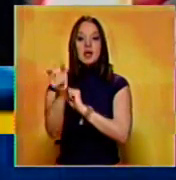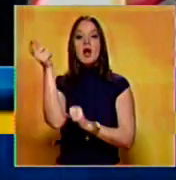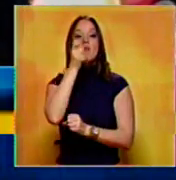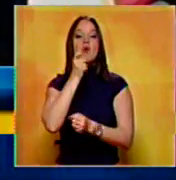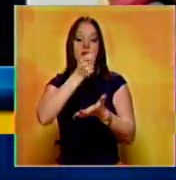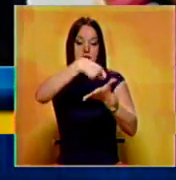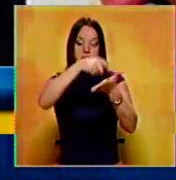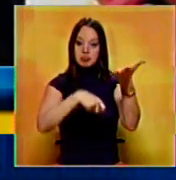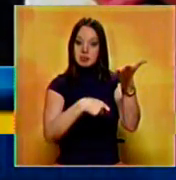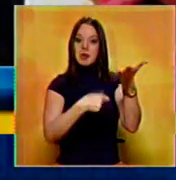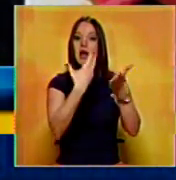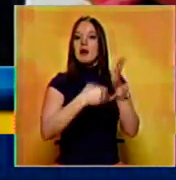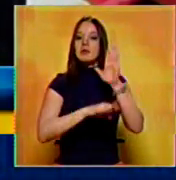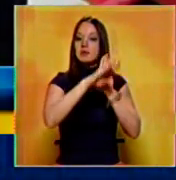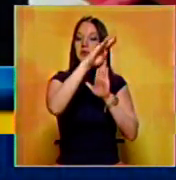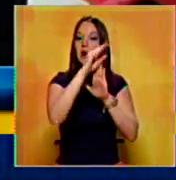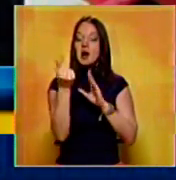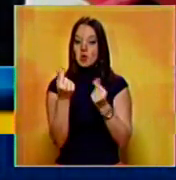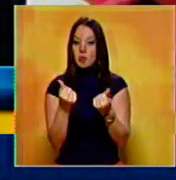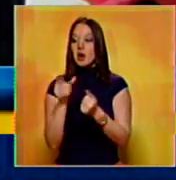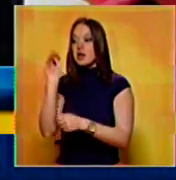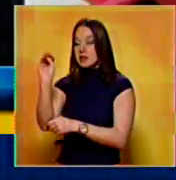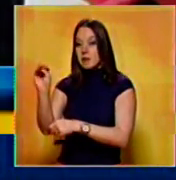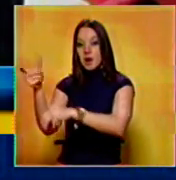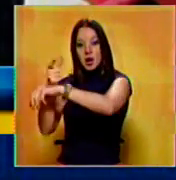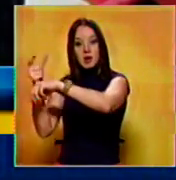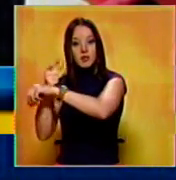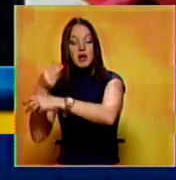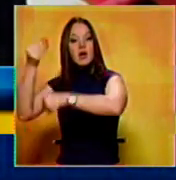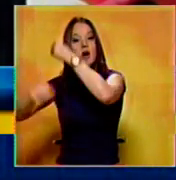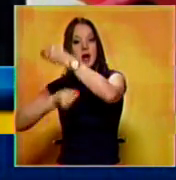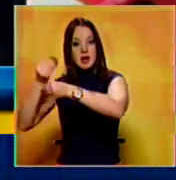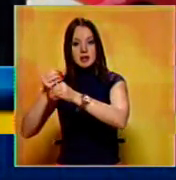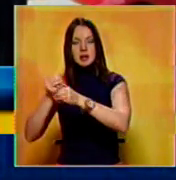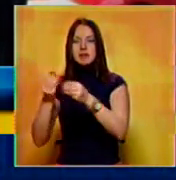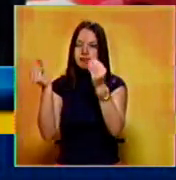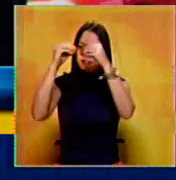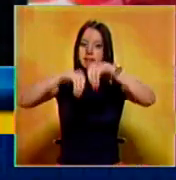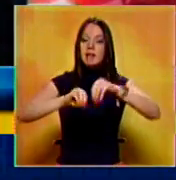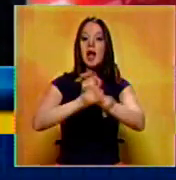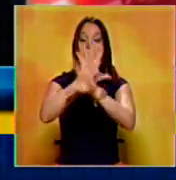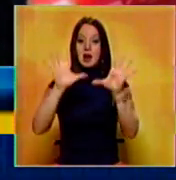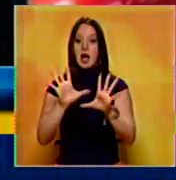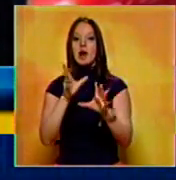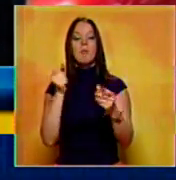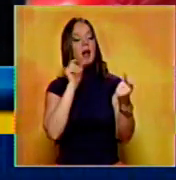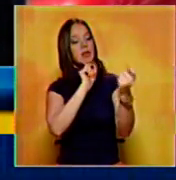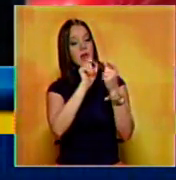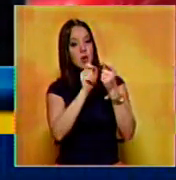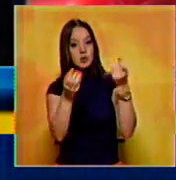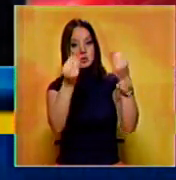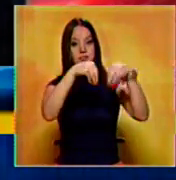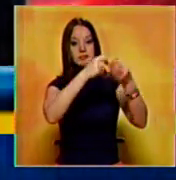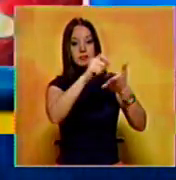laborales y exhortaron al gobierno a realizar acuerdos claros para la discusión del contrato colectivo.